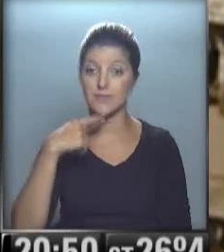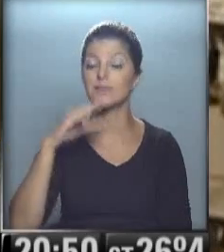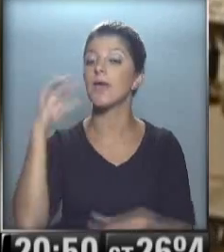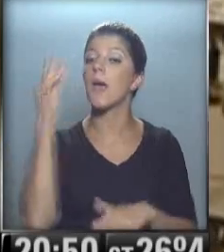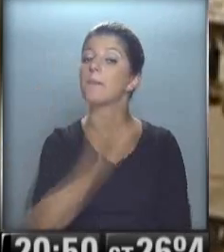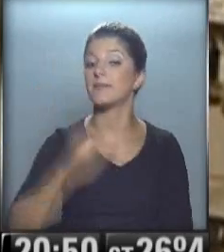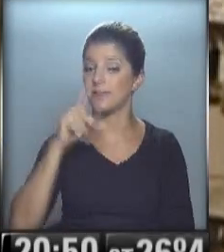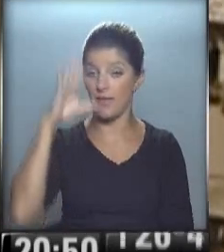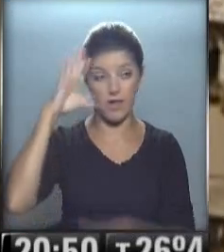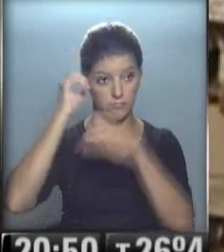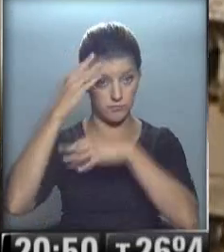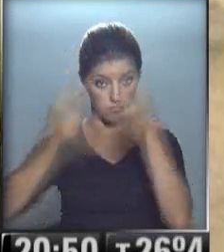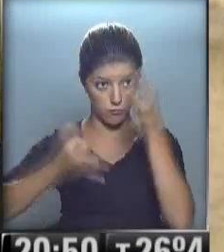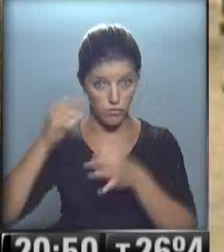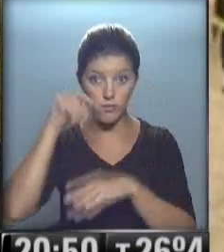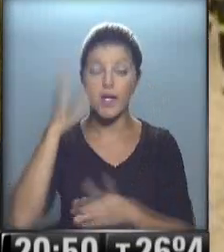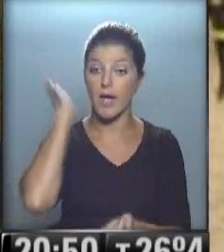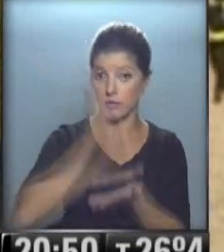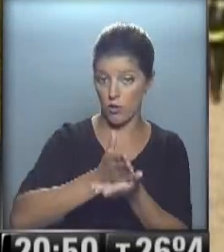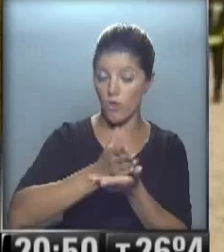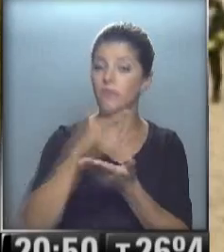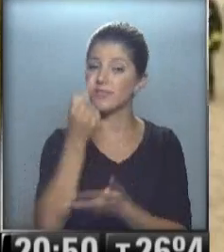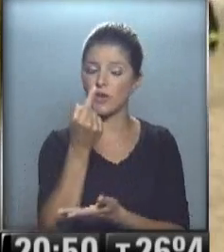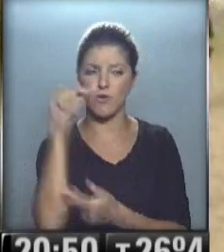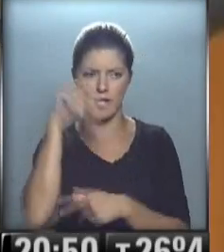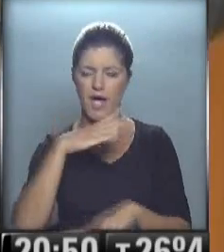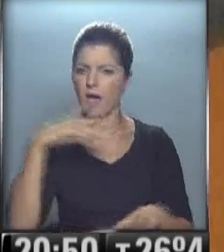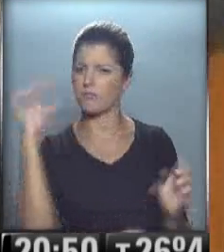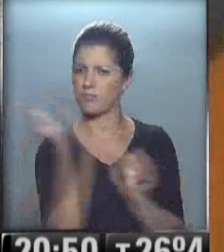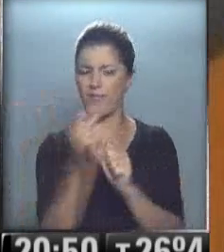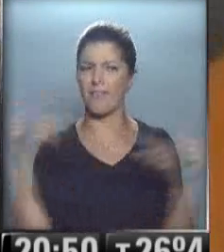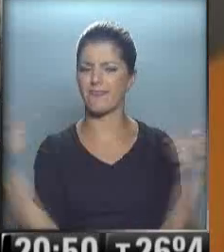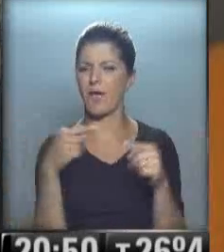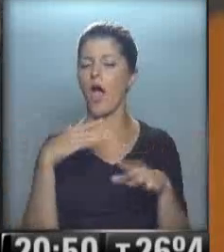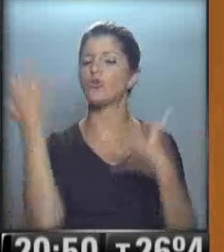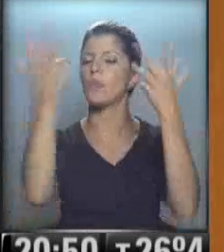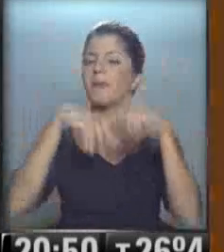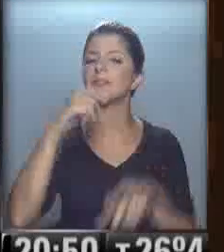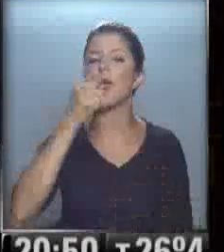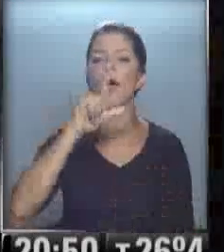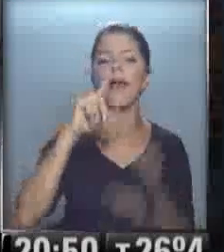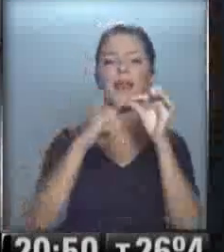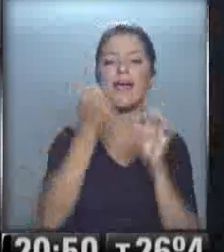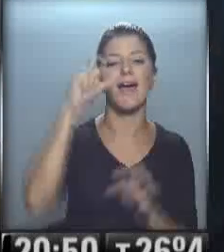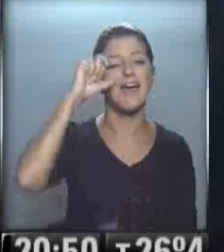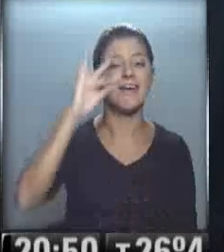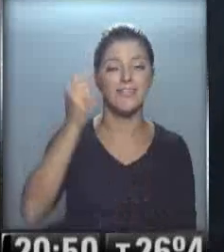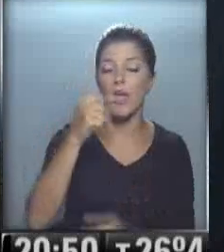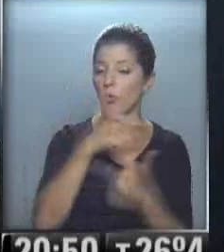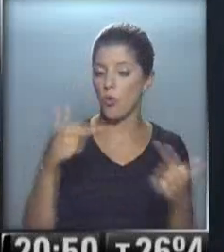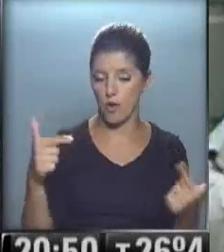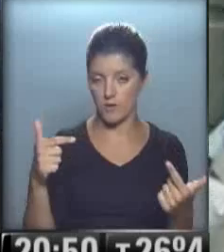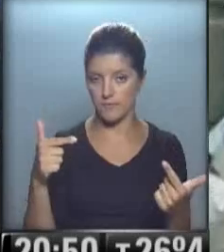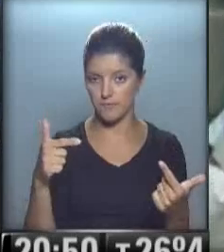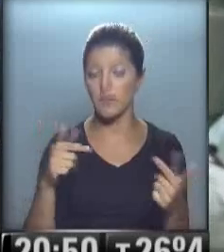que juzgó el caso, considera que no hubo una orden directa de Al-Qaeda de cometer el atentado. Bermúdez admitió